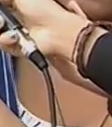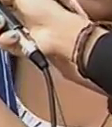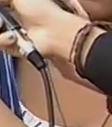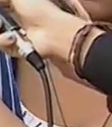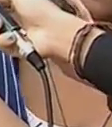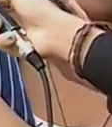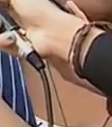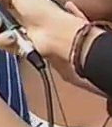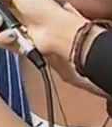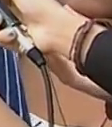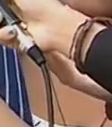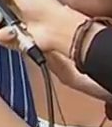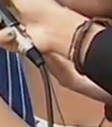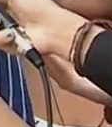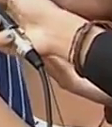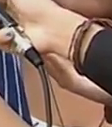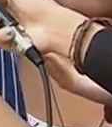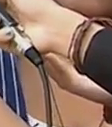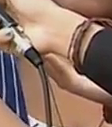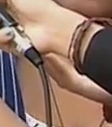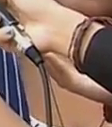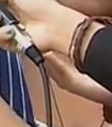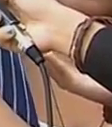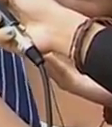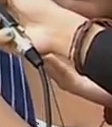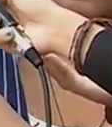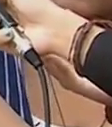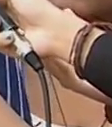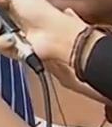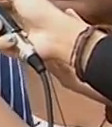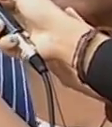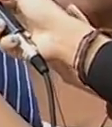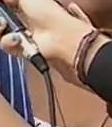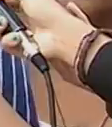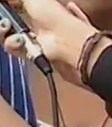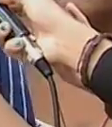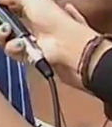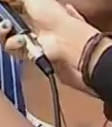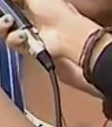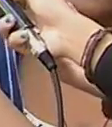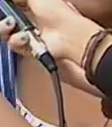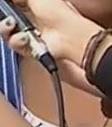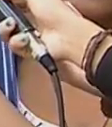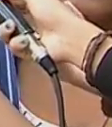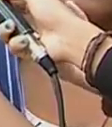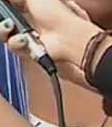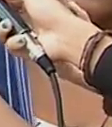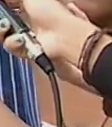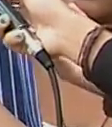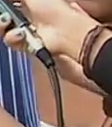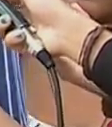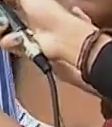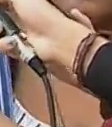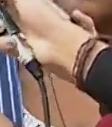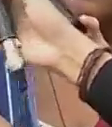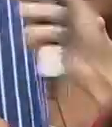la situación económica y colocar al servicio del país todas las riquezas que se derivan del arco minero del